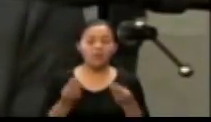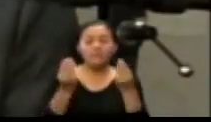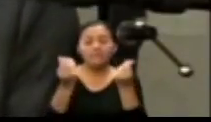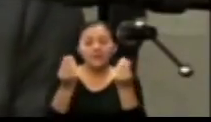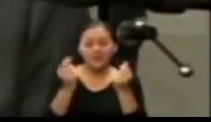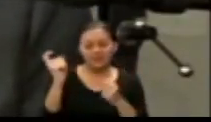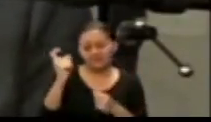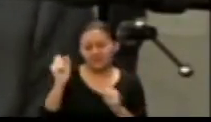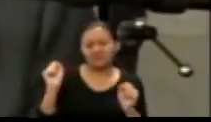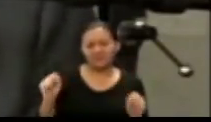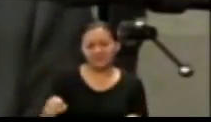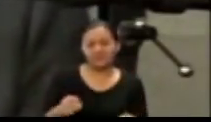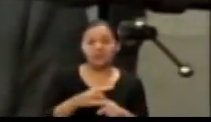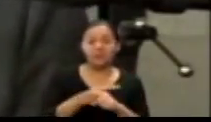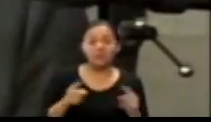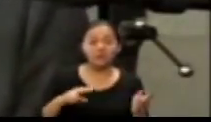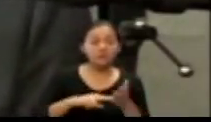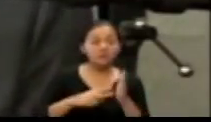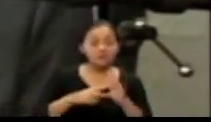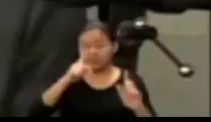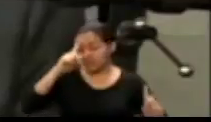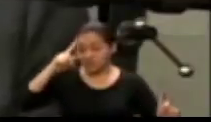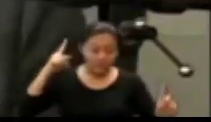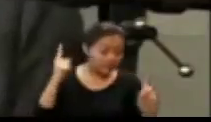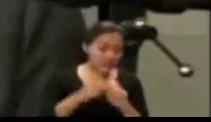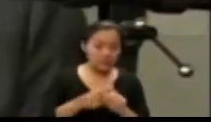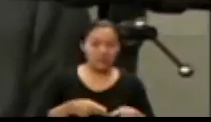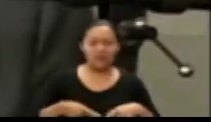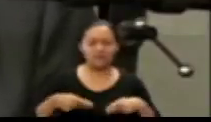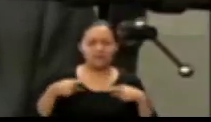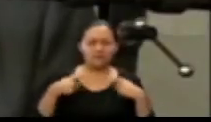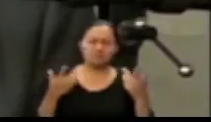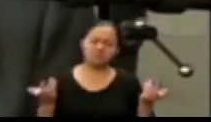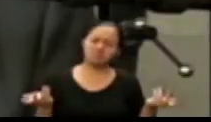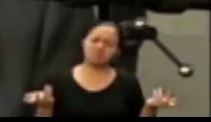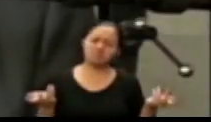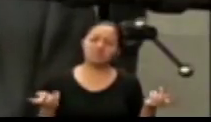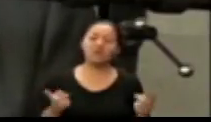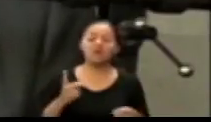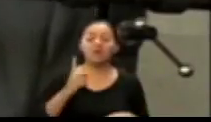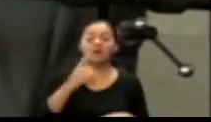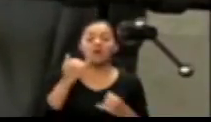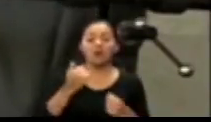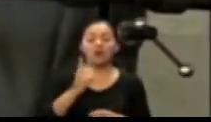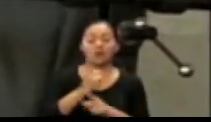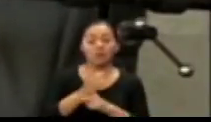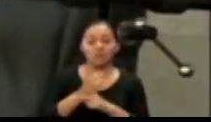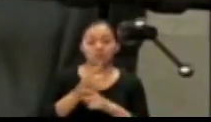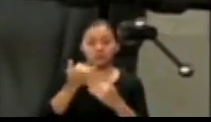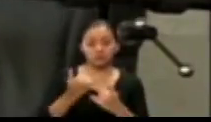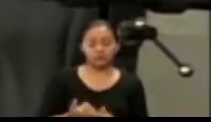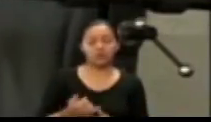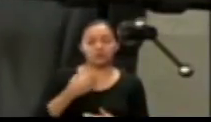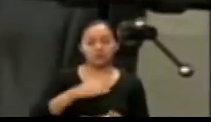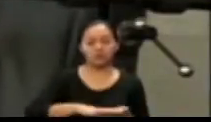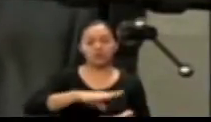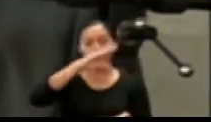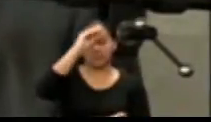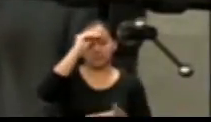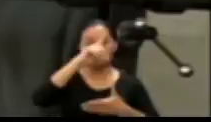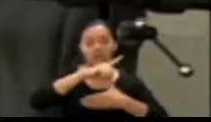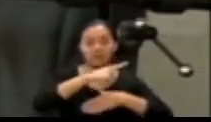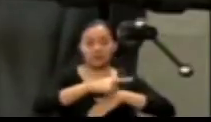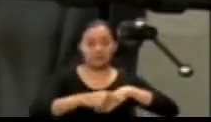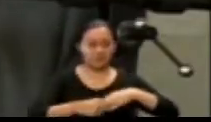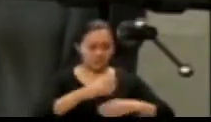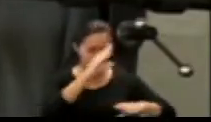un recurso, pero no puede ser el fin de nuestra vida. Y por eso también yo levanté la experiencia que aprendí en América Latina en el Movimiento